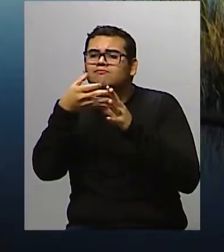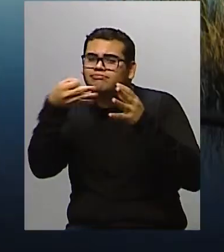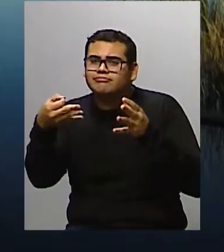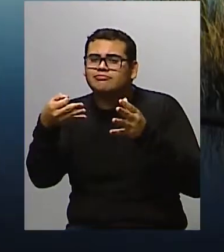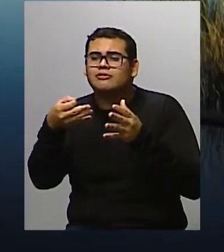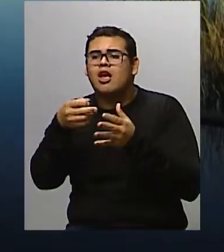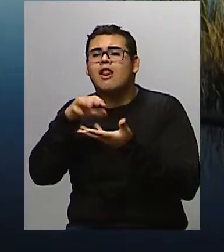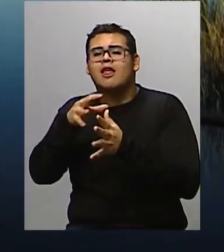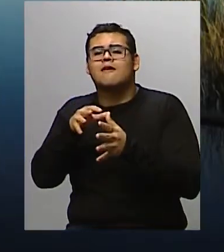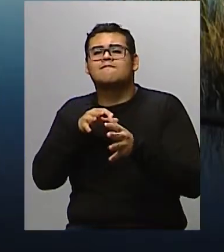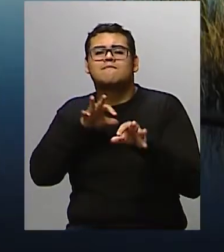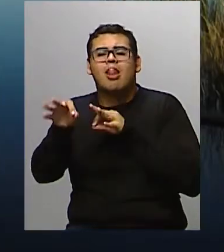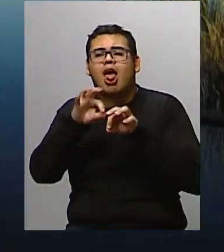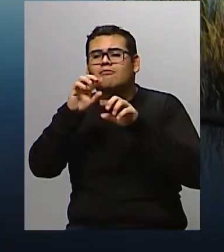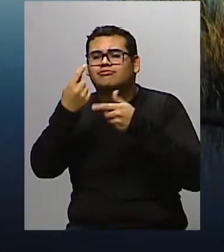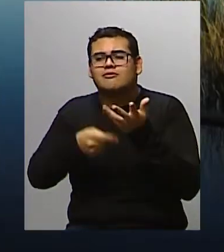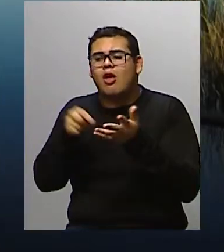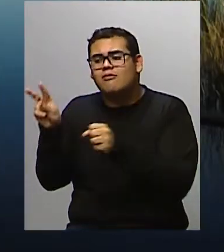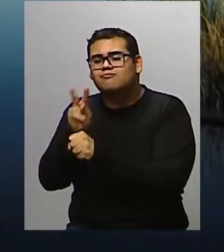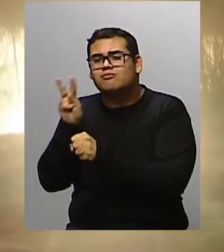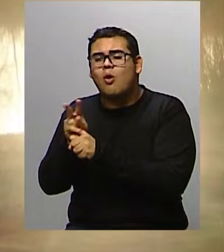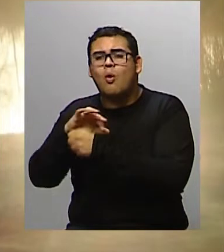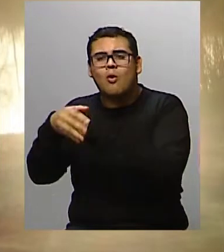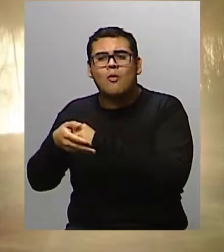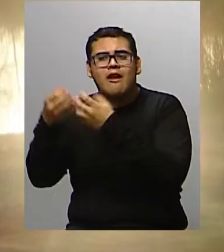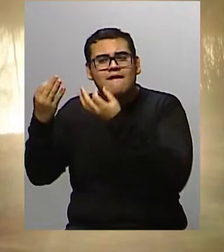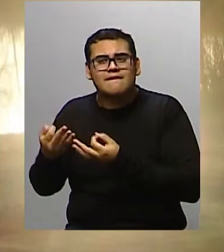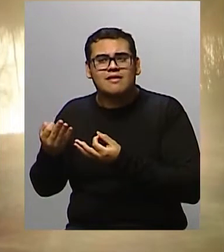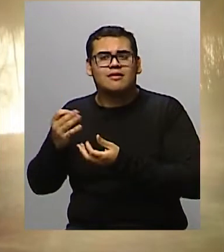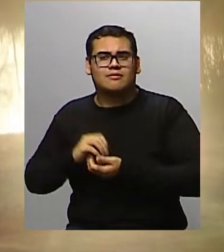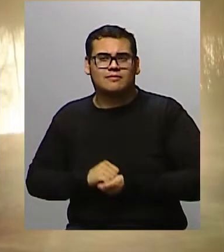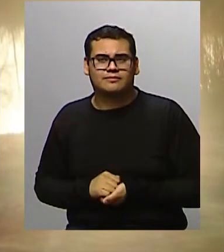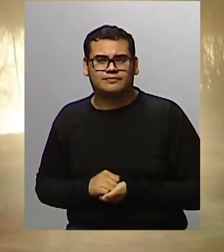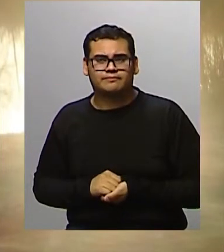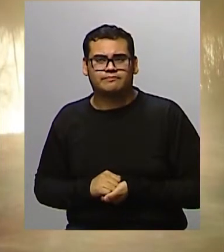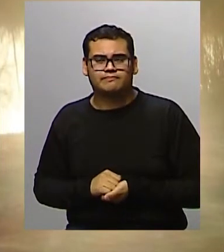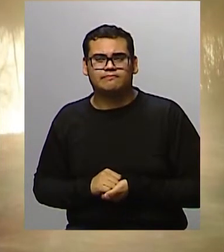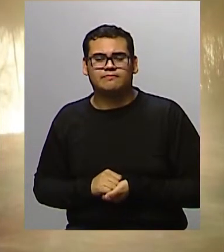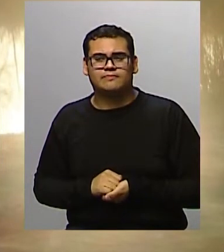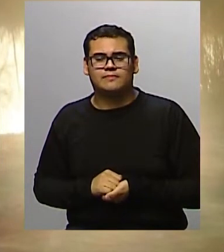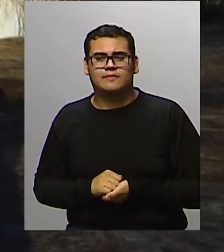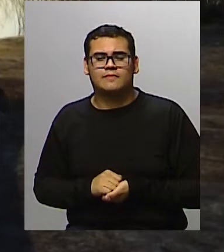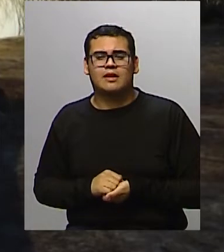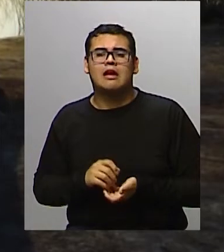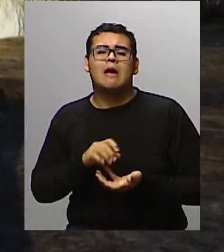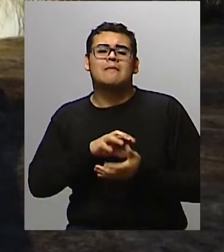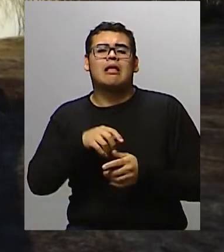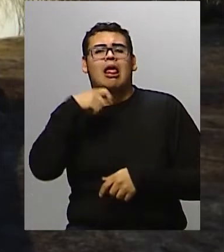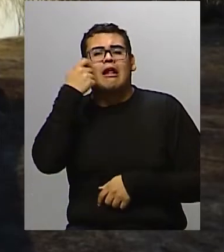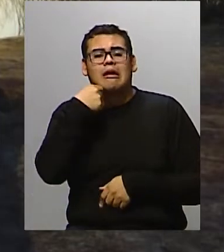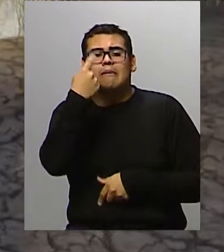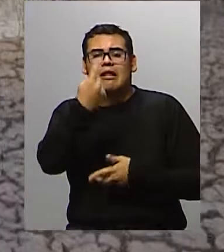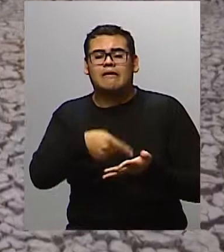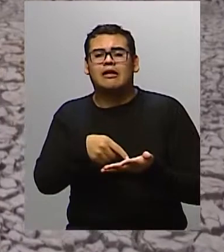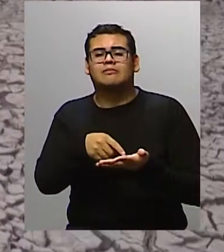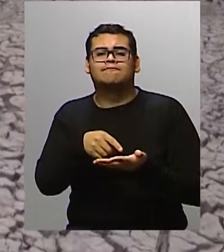de protección, porque convengamos que lo que ocurre en el ambiente, porque el caso de las especies invasoras, el